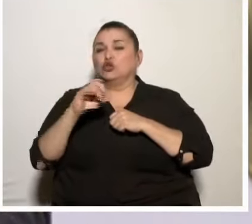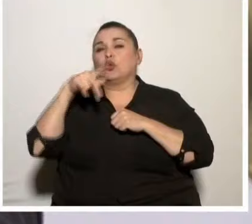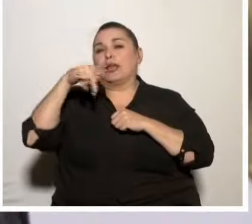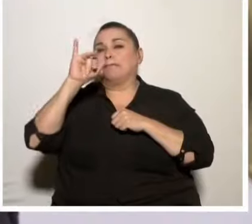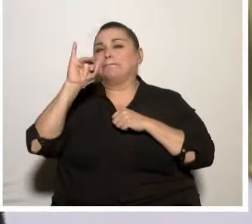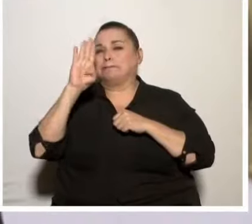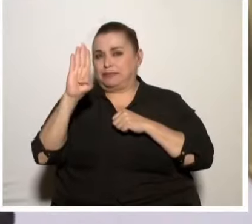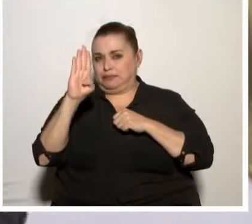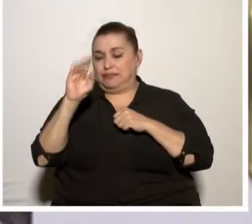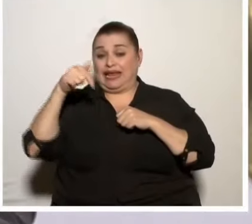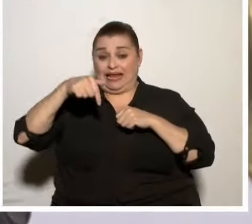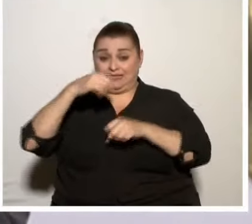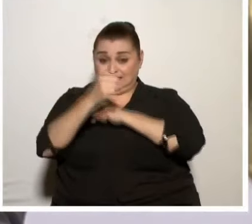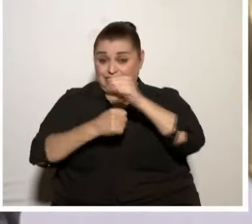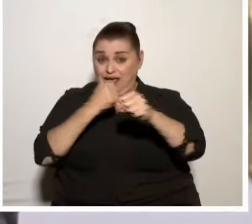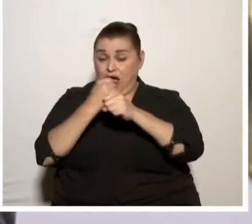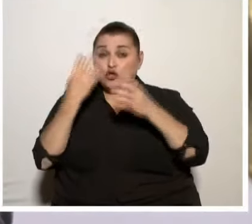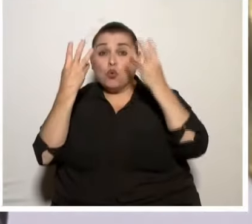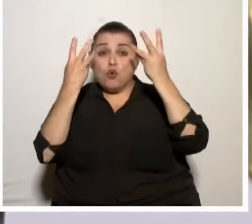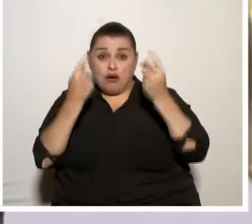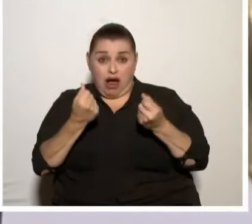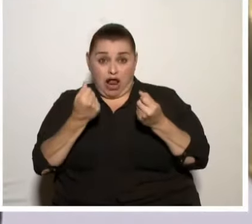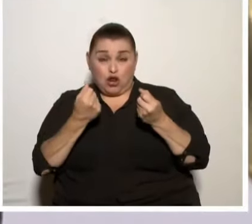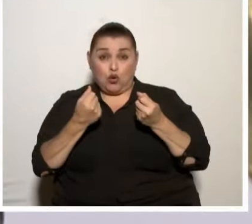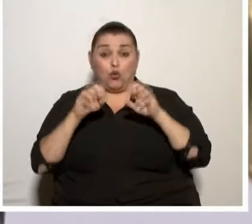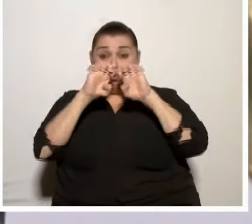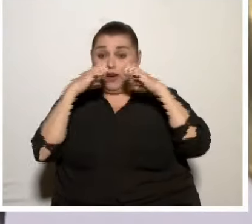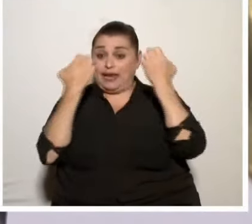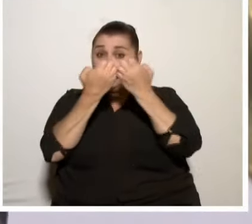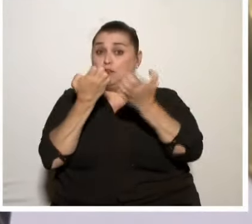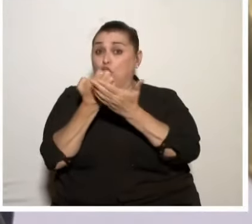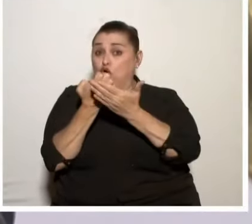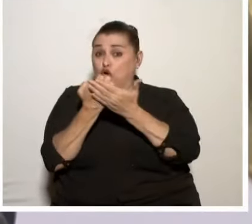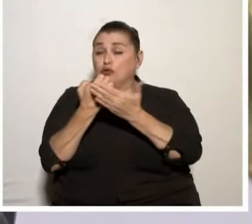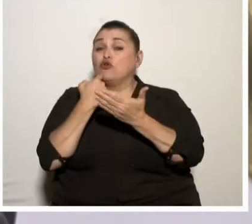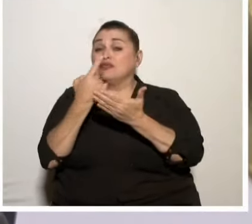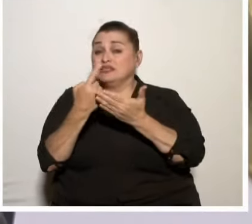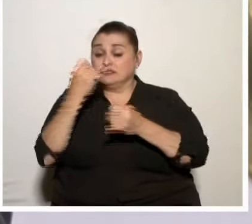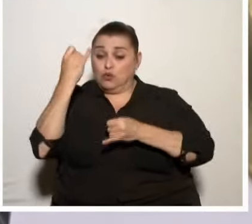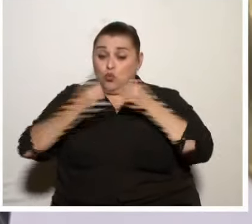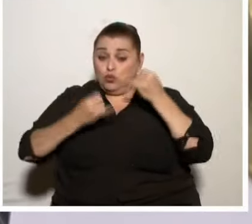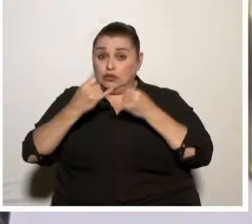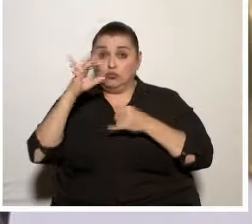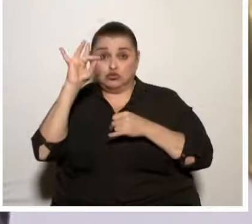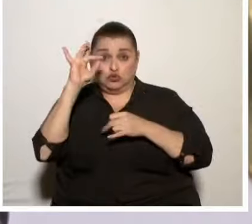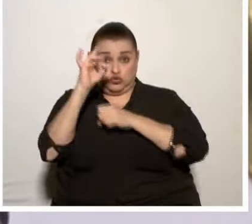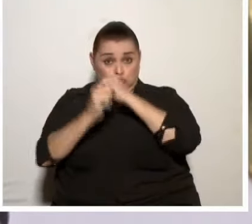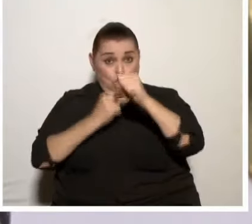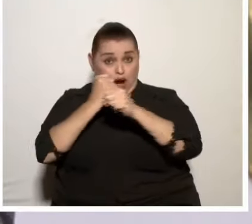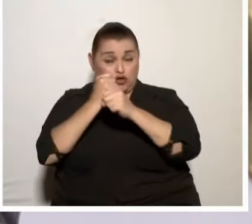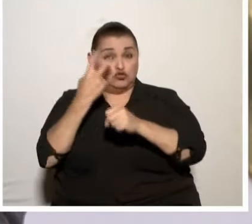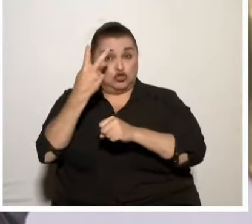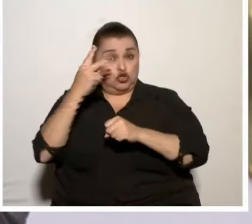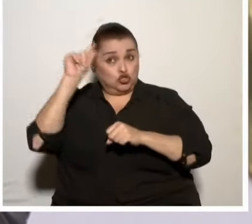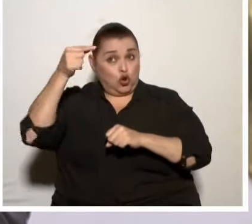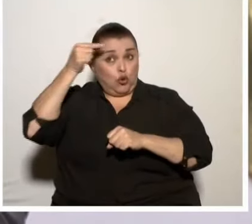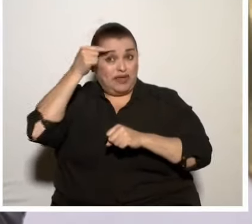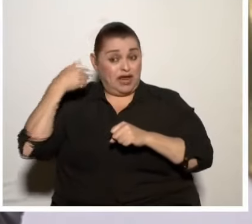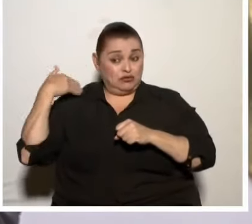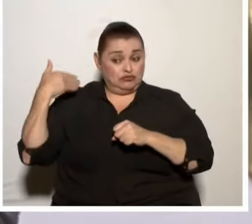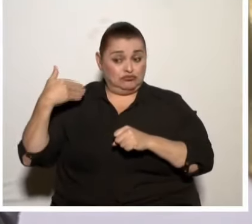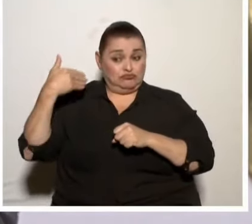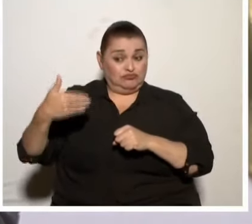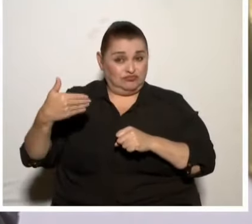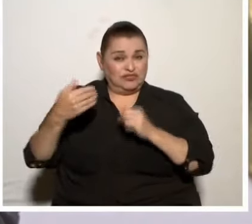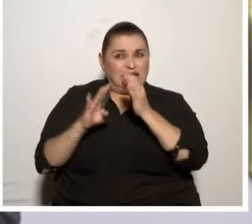Bruto. Para este año, los cálculos de nuestros equipos económicos dicen que en estos últimos 8 años, en estos últimos 2 gobiernos, ese porcentaje